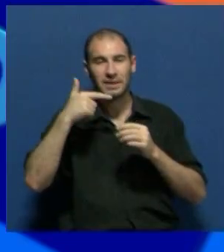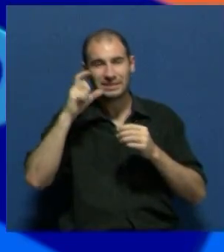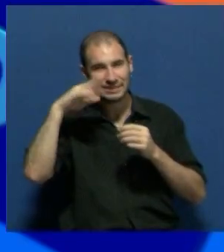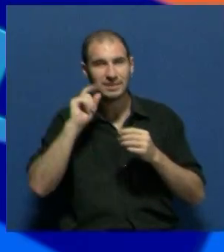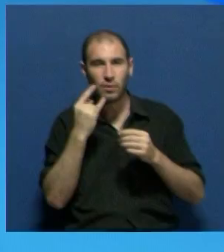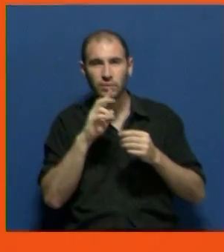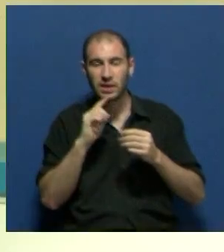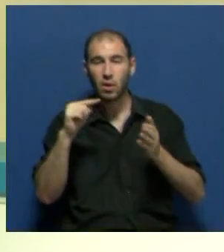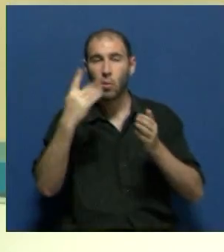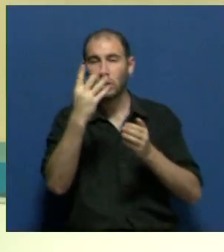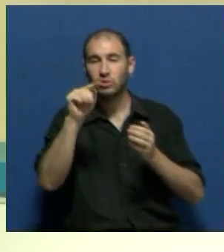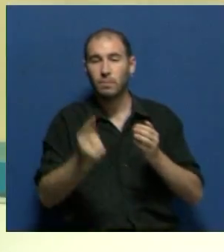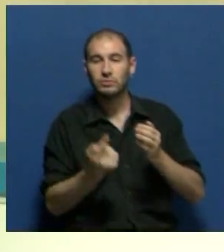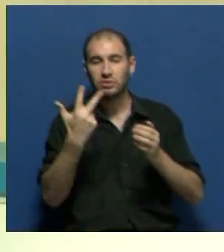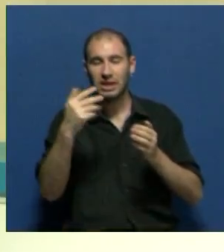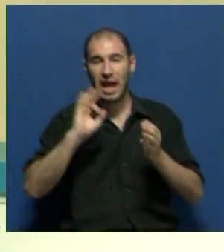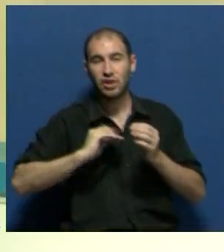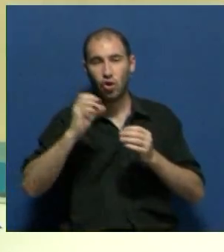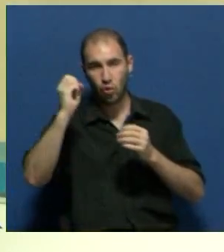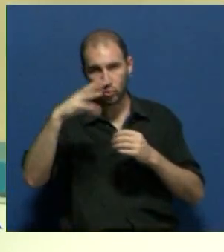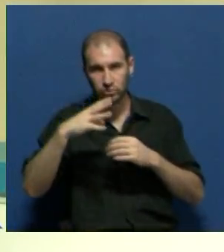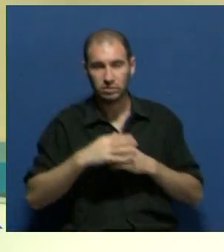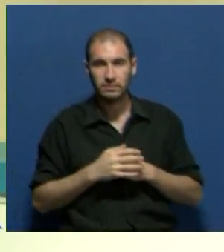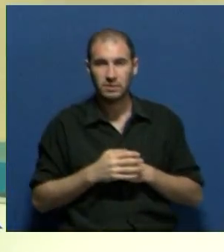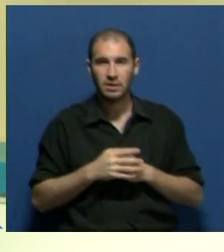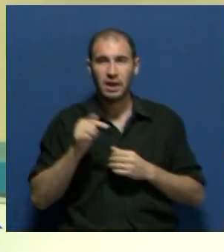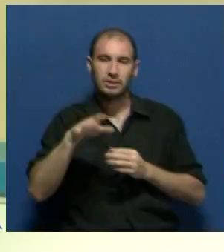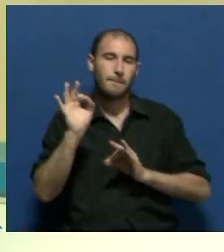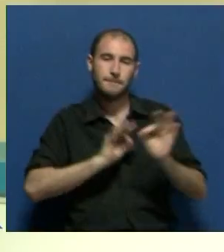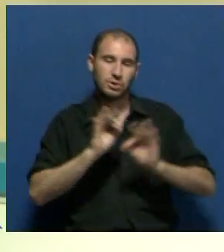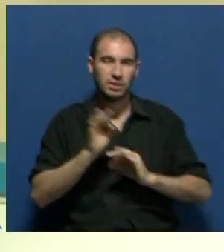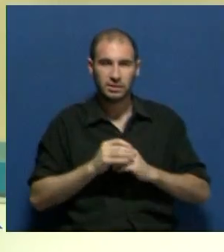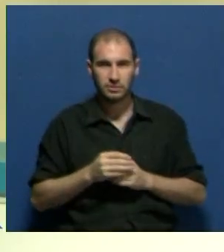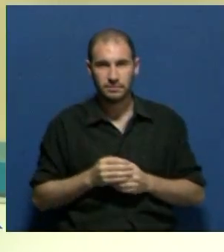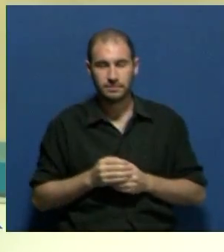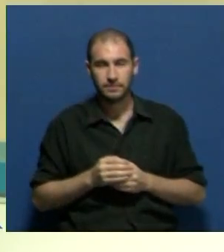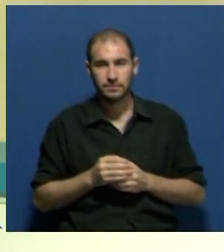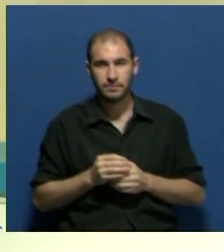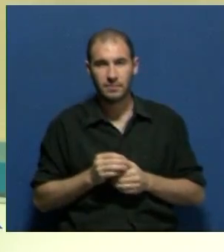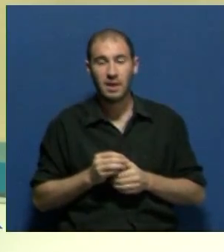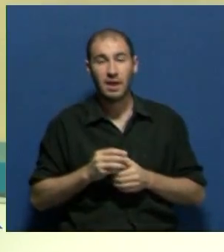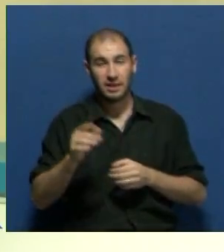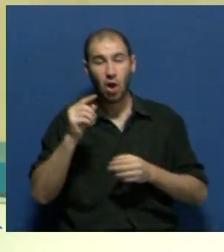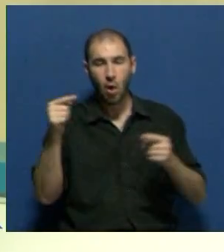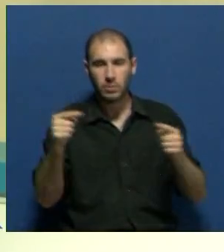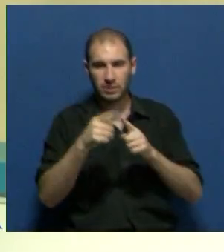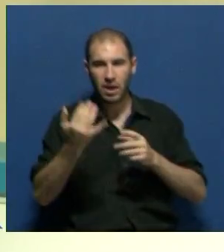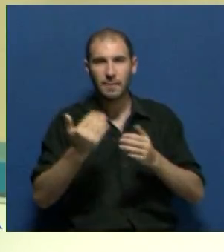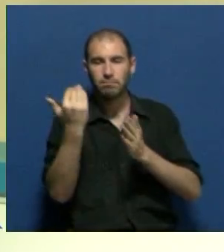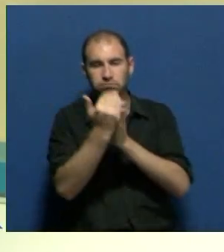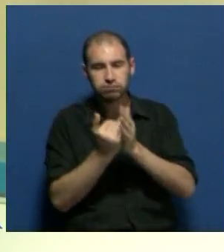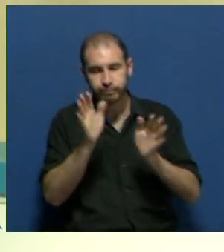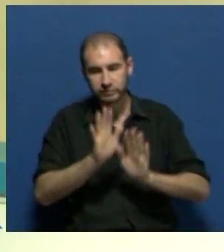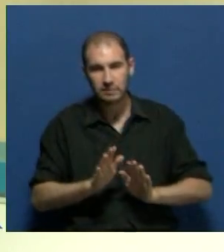a 4.3 años luz de distancia. Entonces, esto es un proyecto. Hay una idea, tienen un